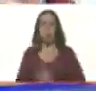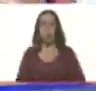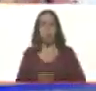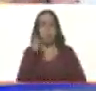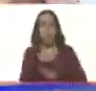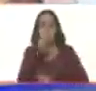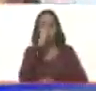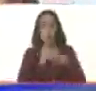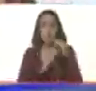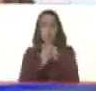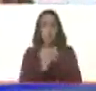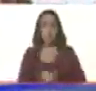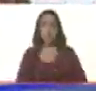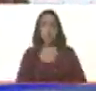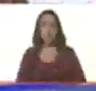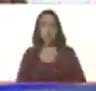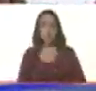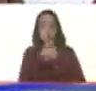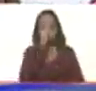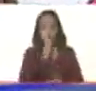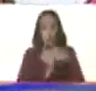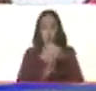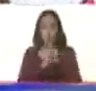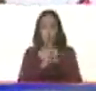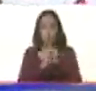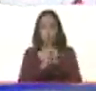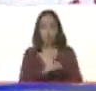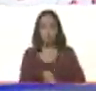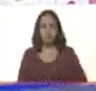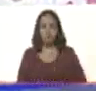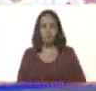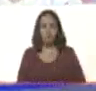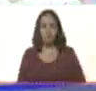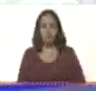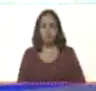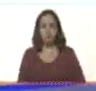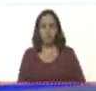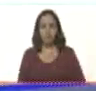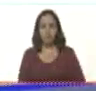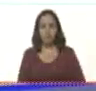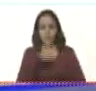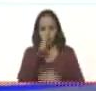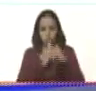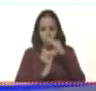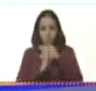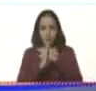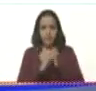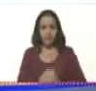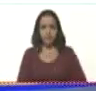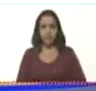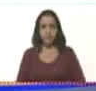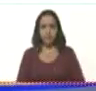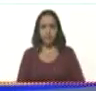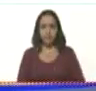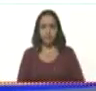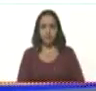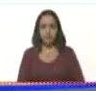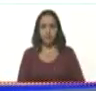¡Humildad! ¡Humildad! ¡Humildad! ¡Humildad!